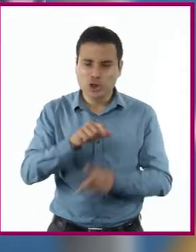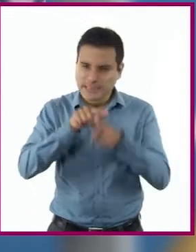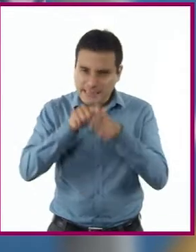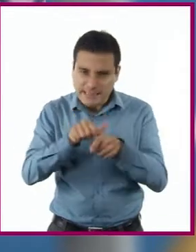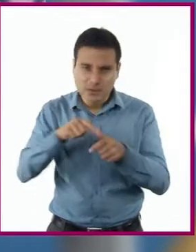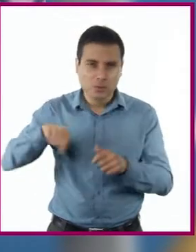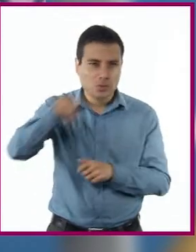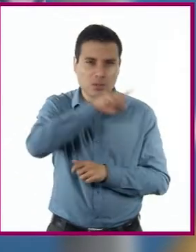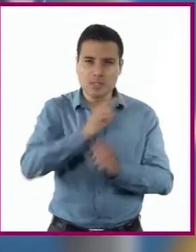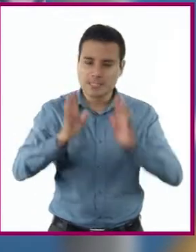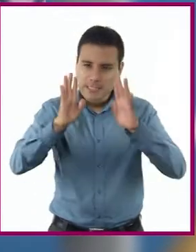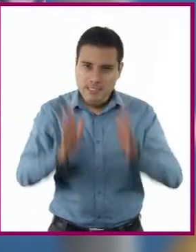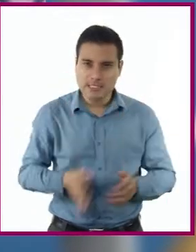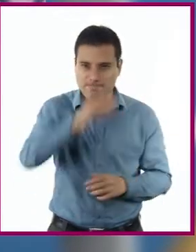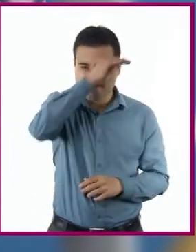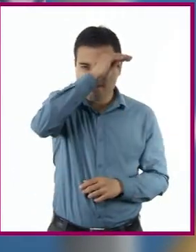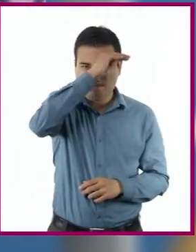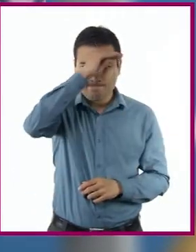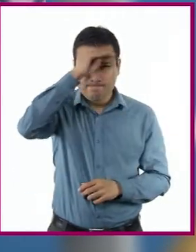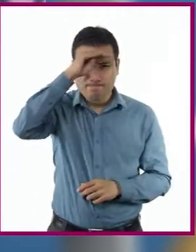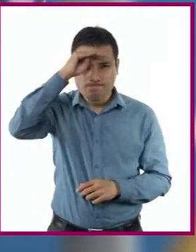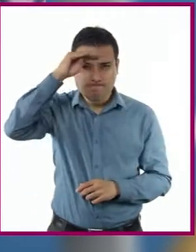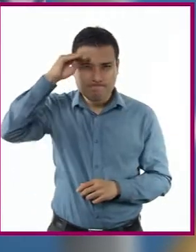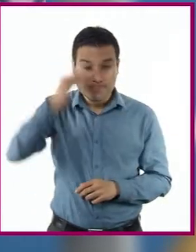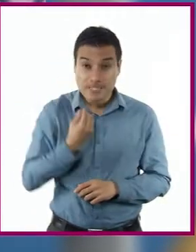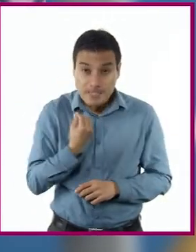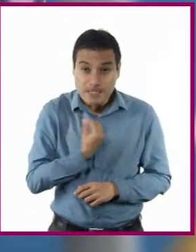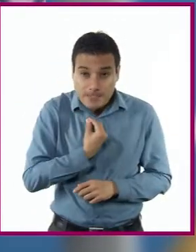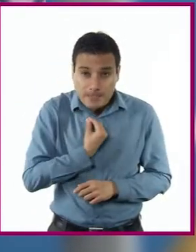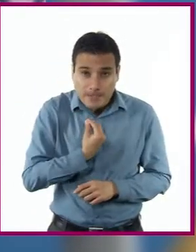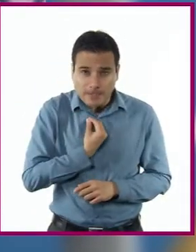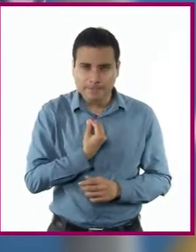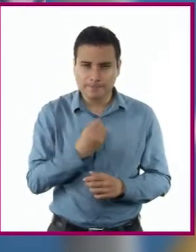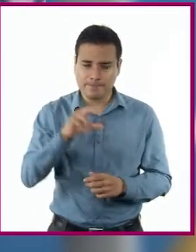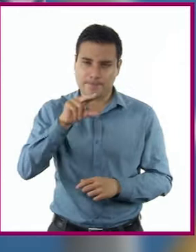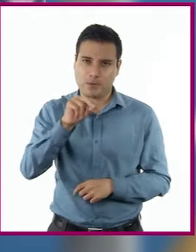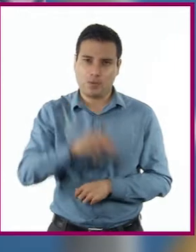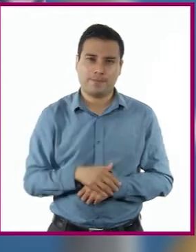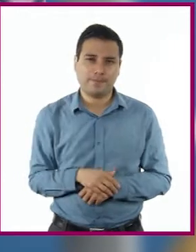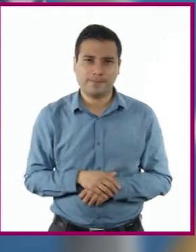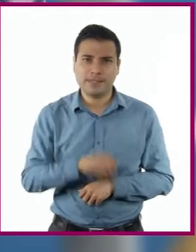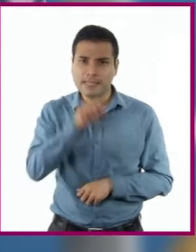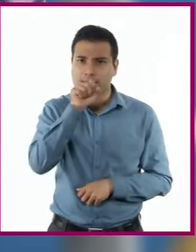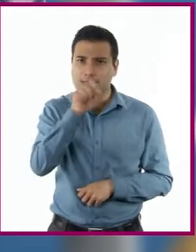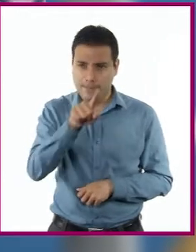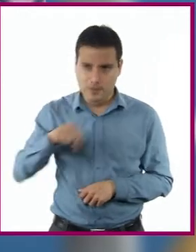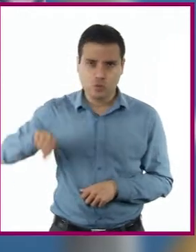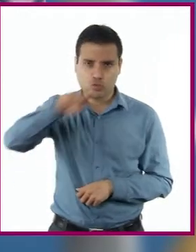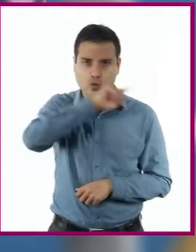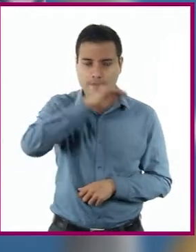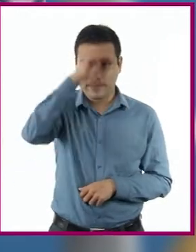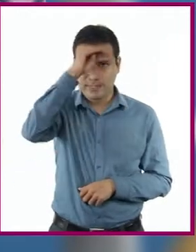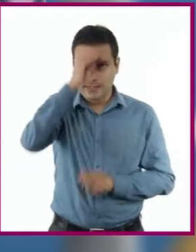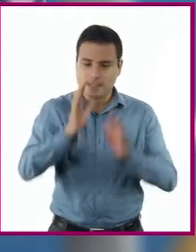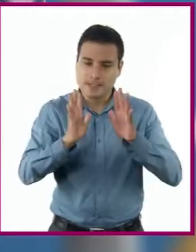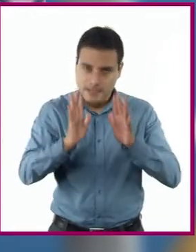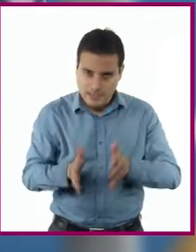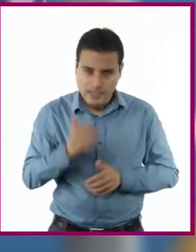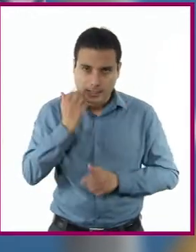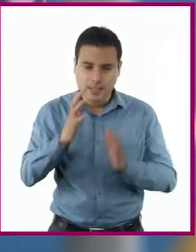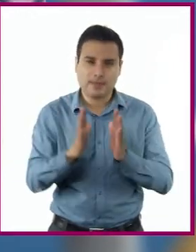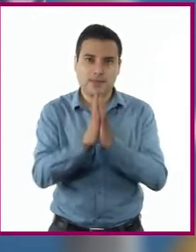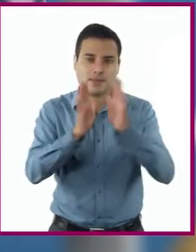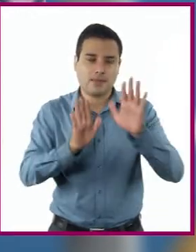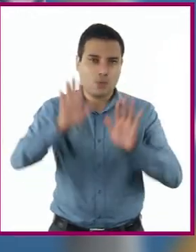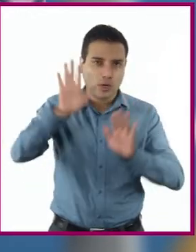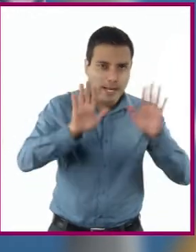basta, o sea que ya no vamos a permitir que nos hacen menos. Y entonces también dijimos que queremos la democracia, la